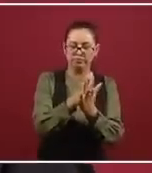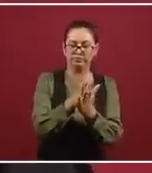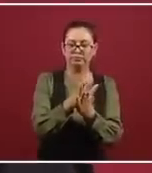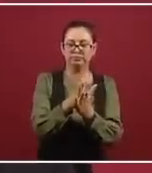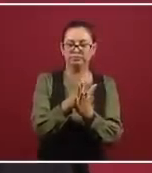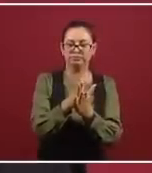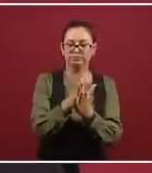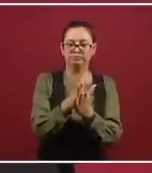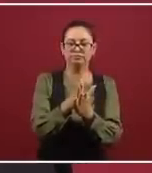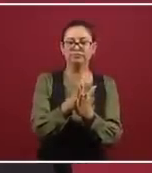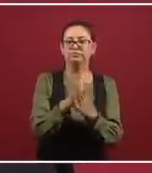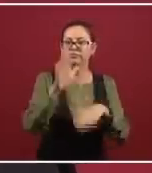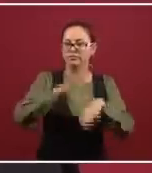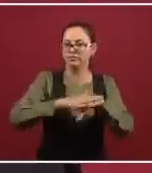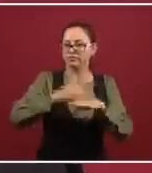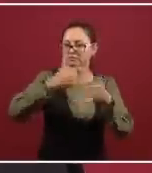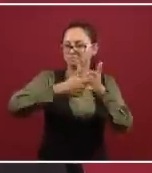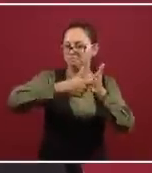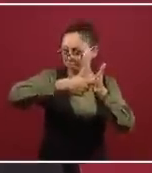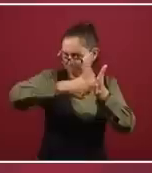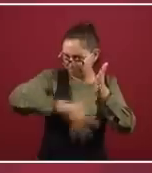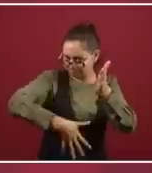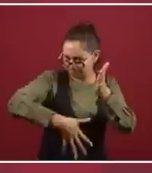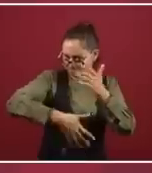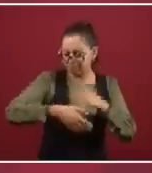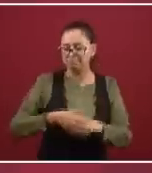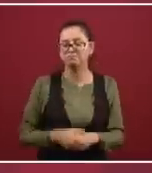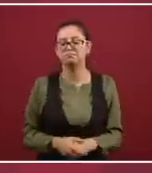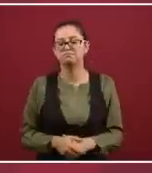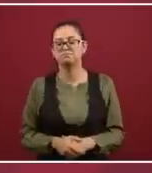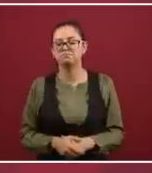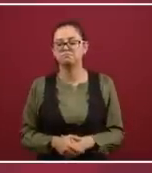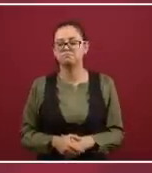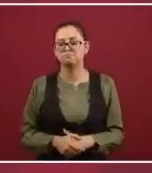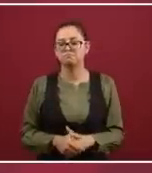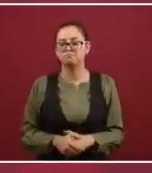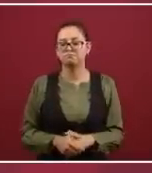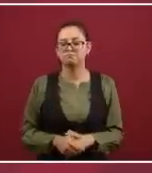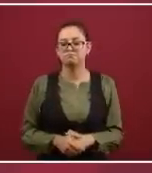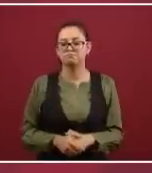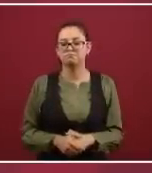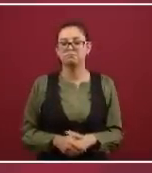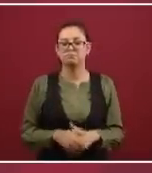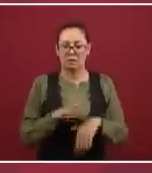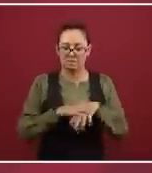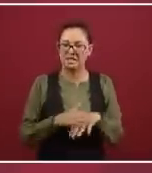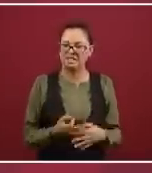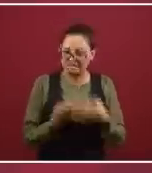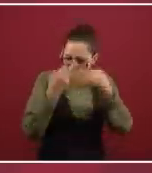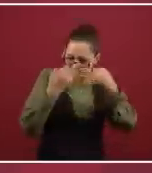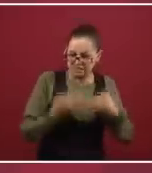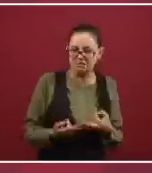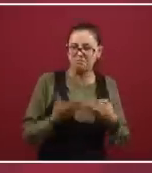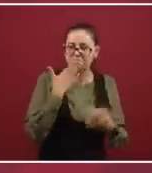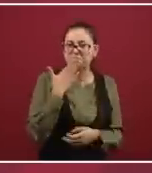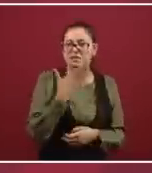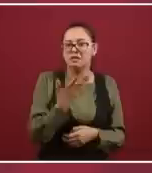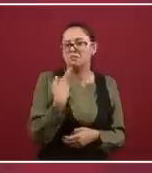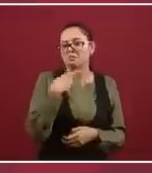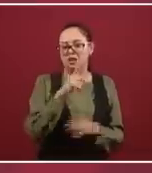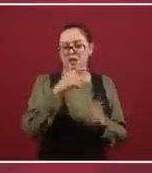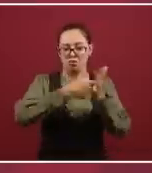a menor precio y con mayor calidad.